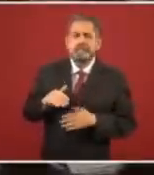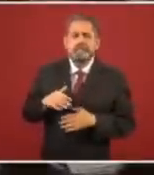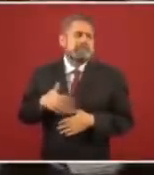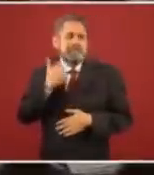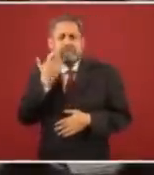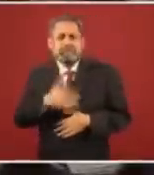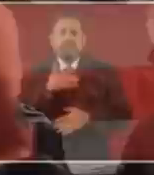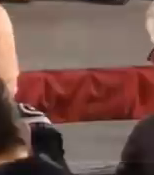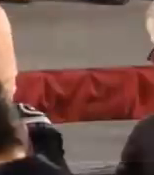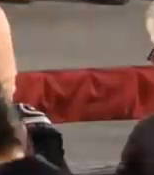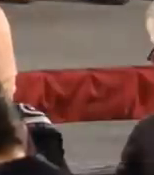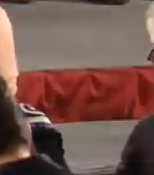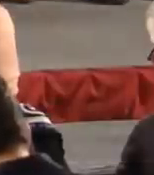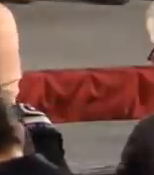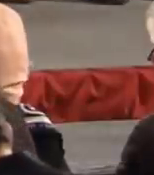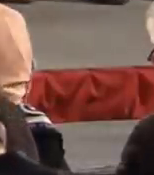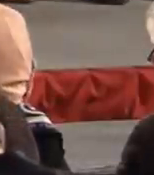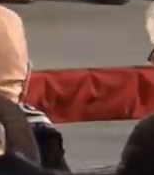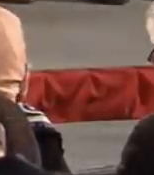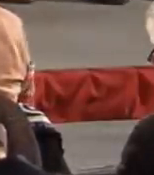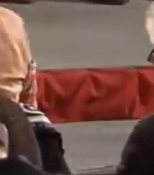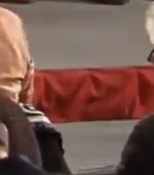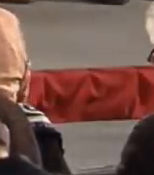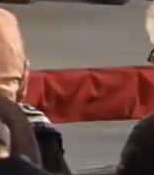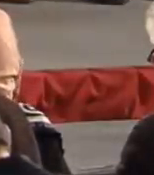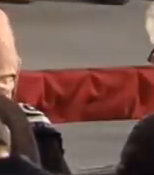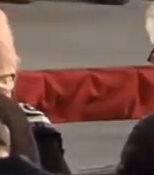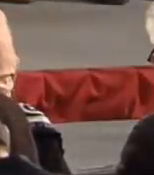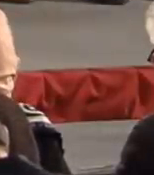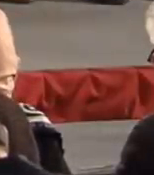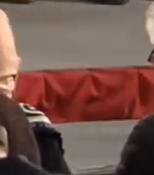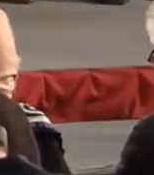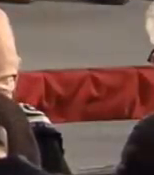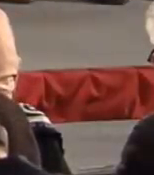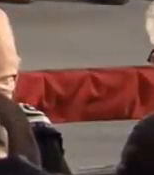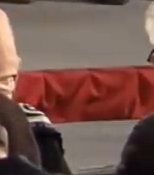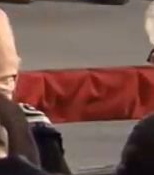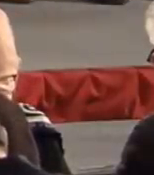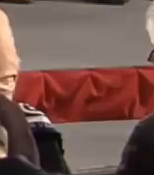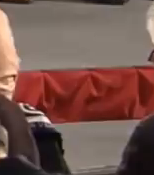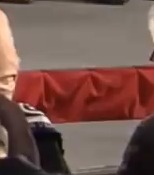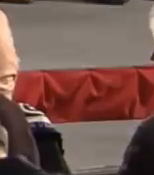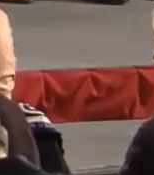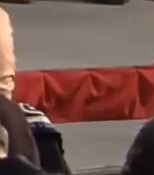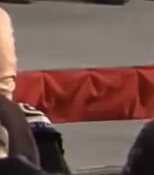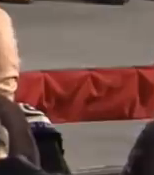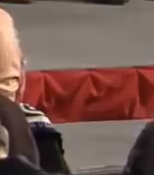gusto, se van por necesidad. Eso lo hemos dicho siempre, y de